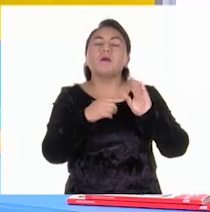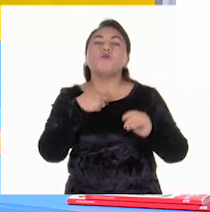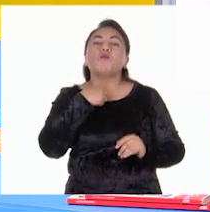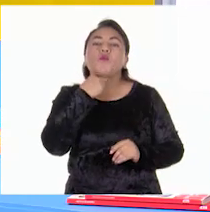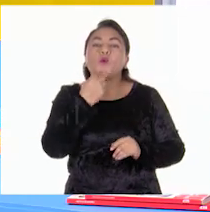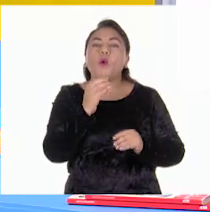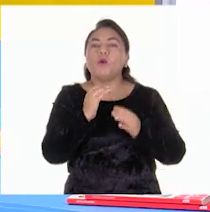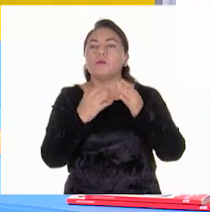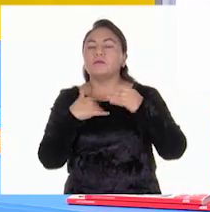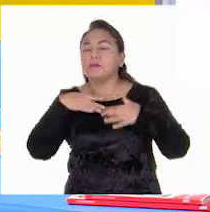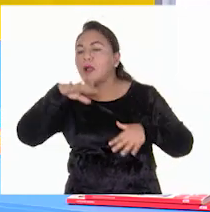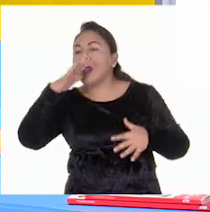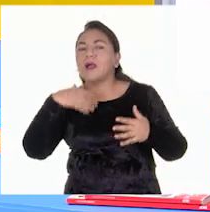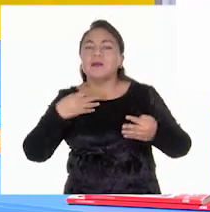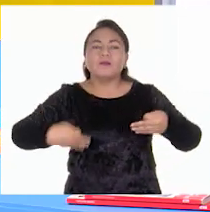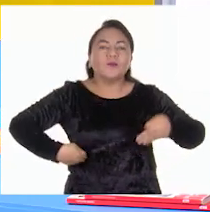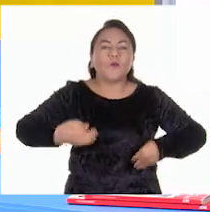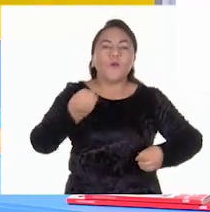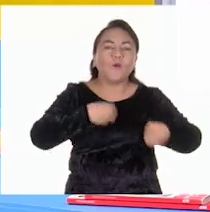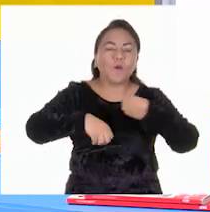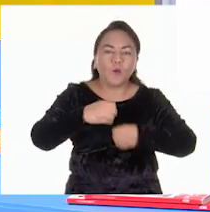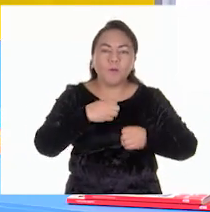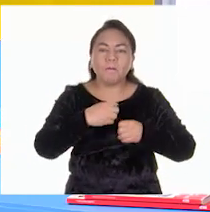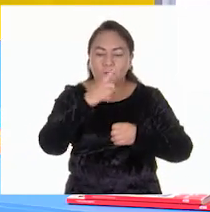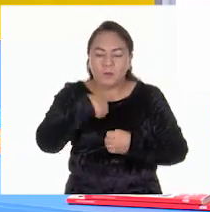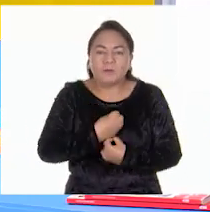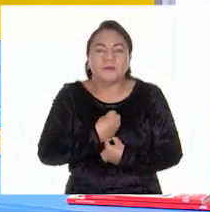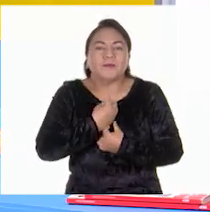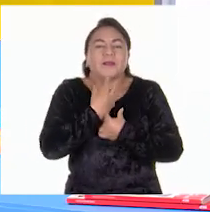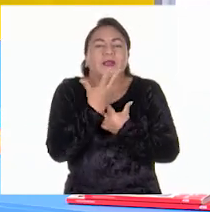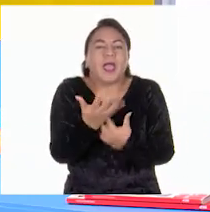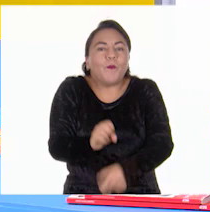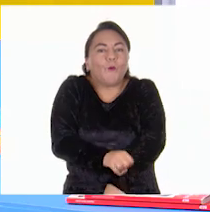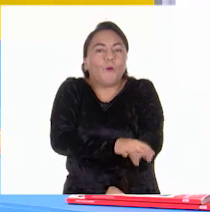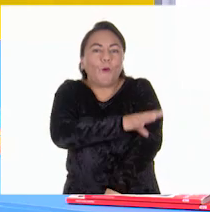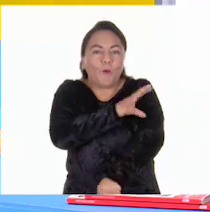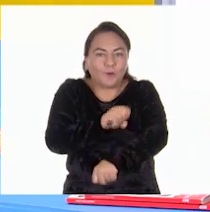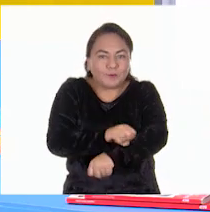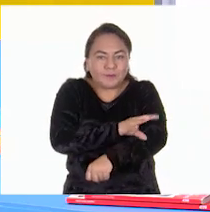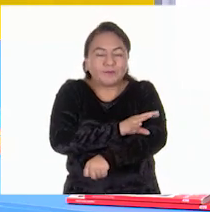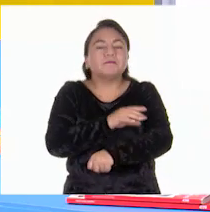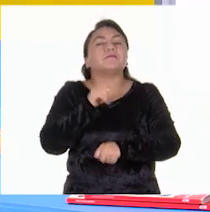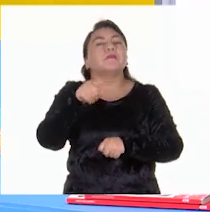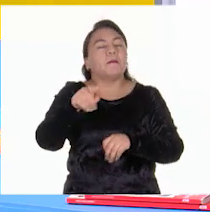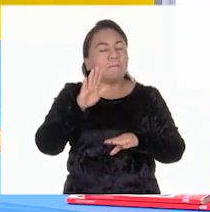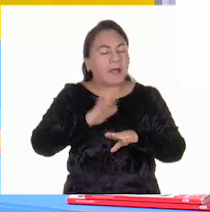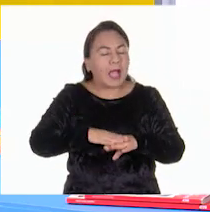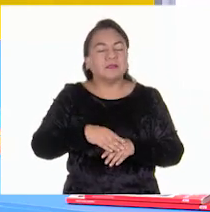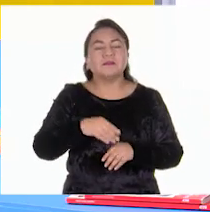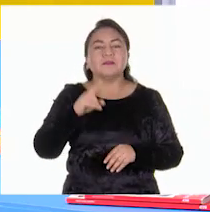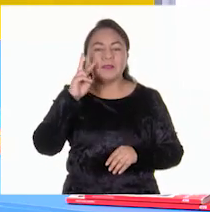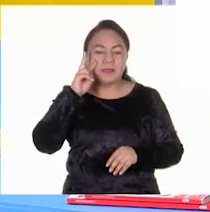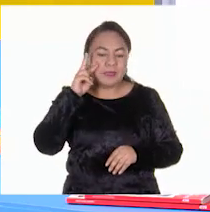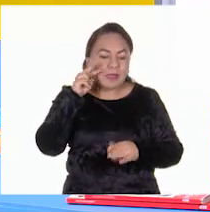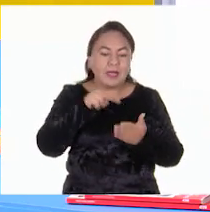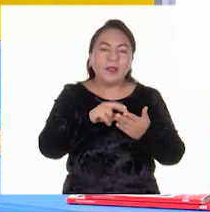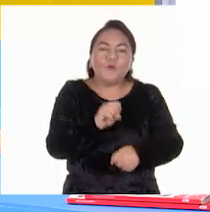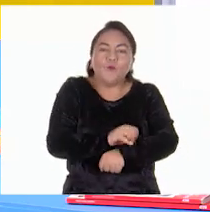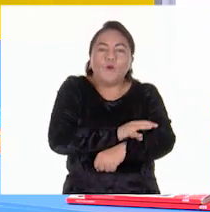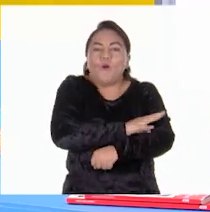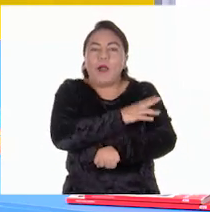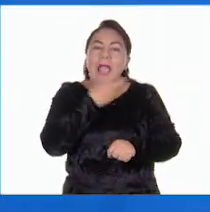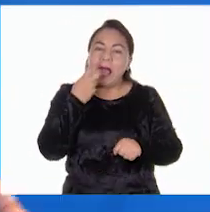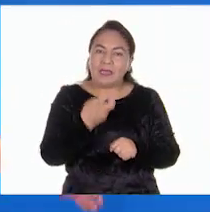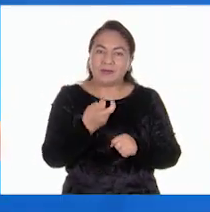la dramatización. Es decir, que nos ayudan a transmitir emociones. Así que concéntrate en las emociones de esta